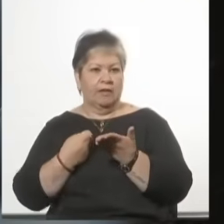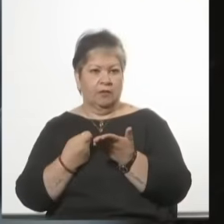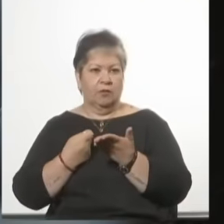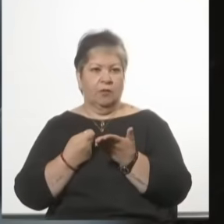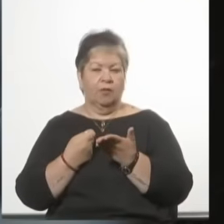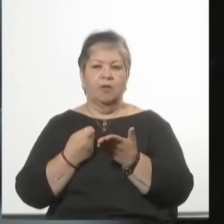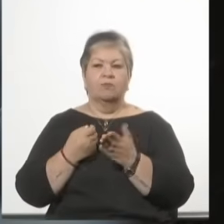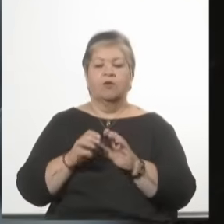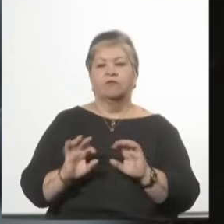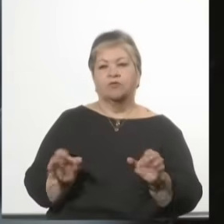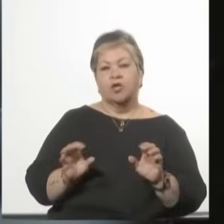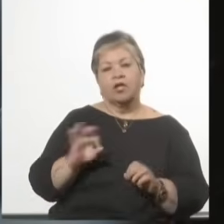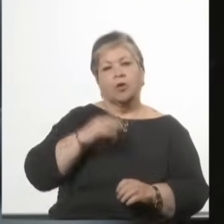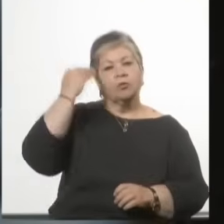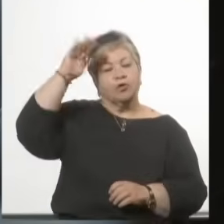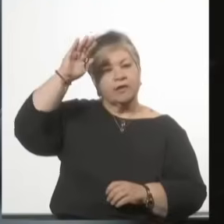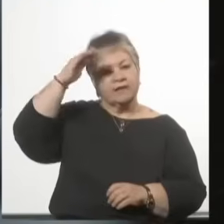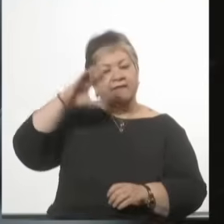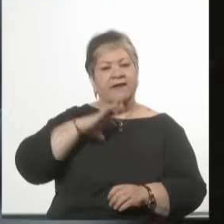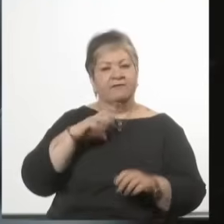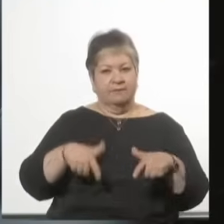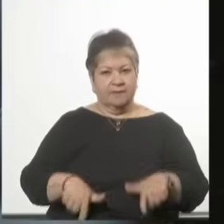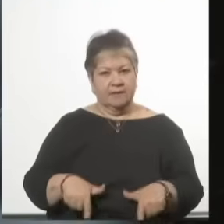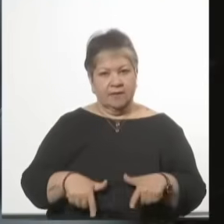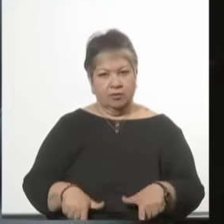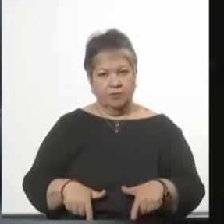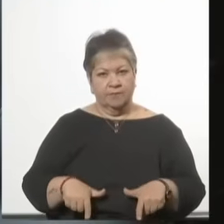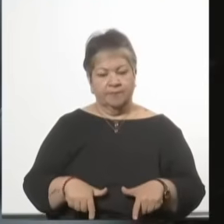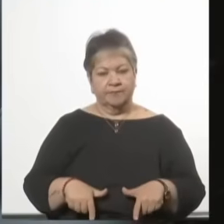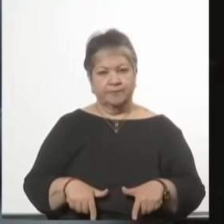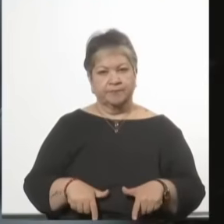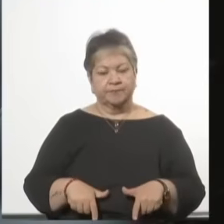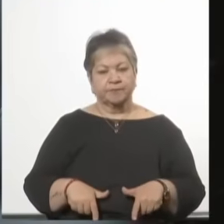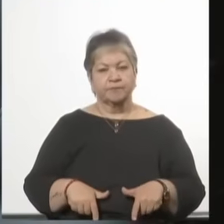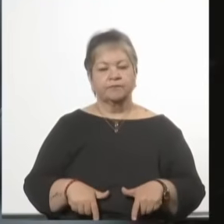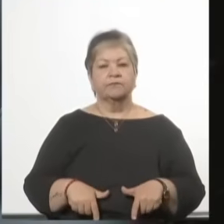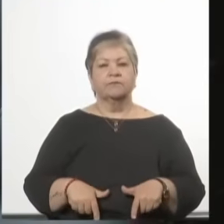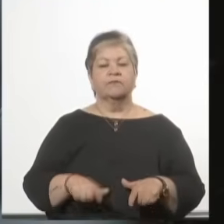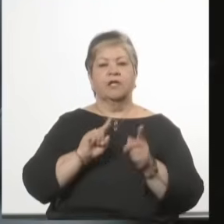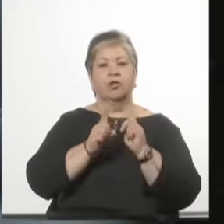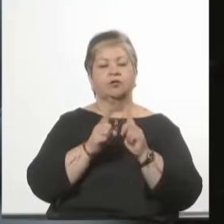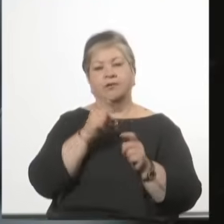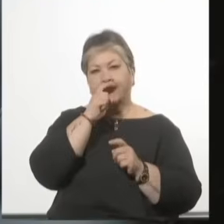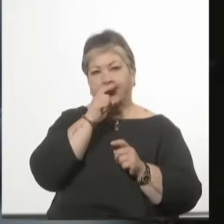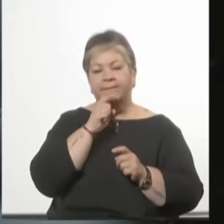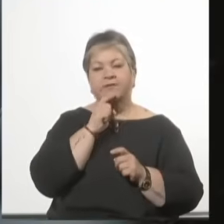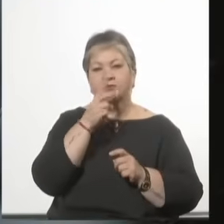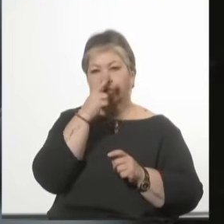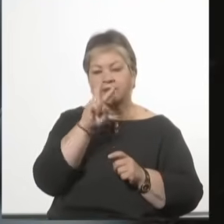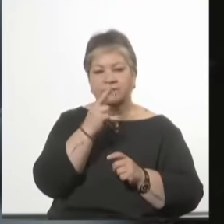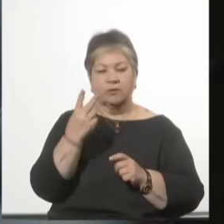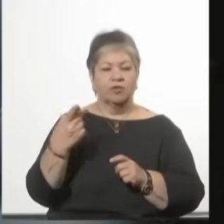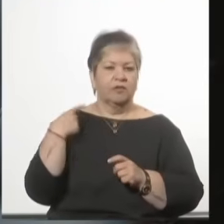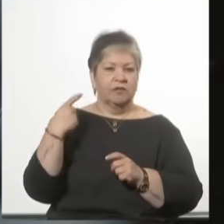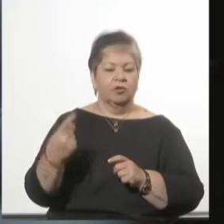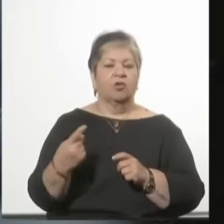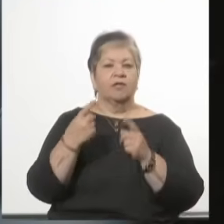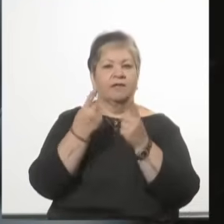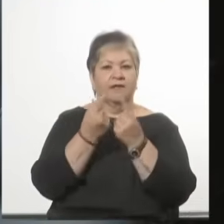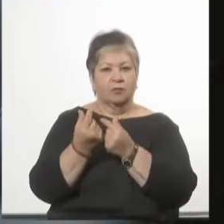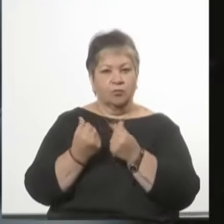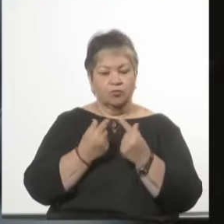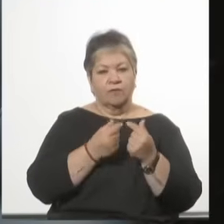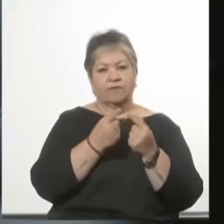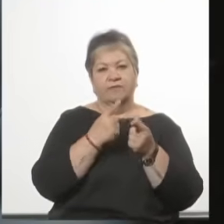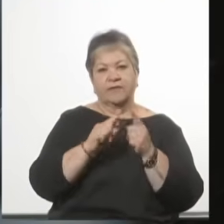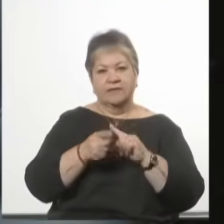funcionarios o las autoridades competentes del Ministerio. El 11 de marzo de 2024, el director de Recursos Financieros del Ministerio